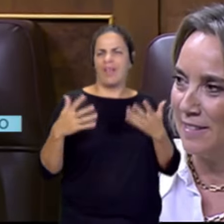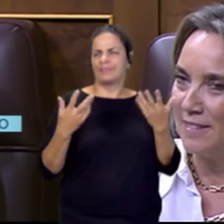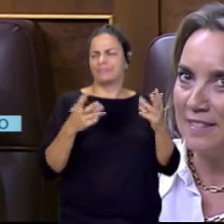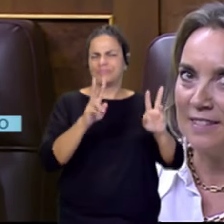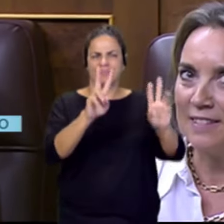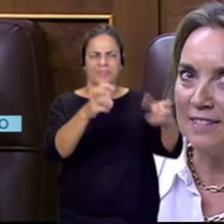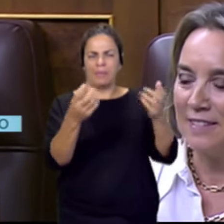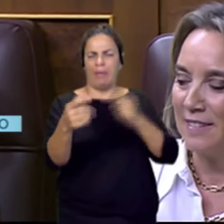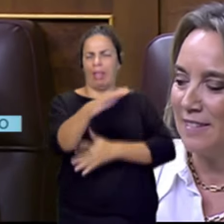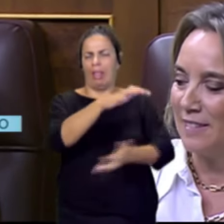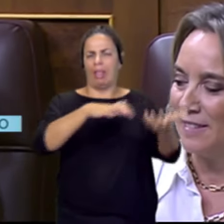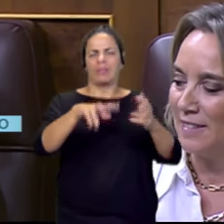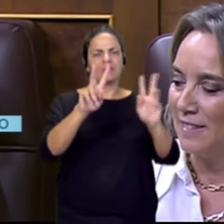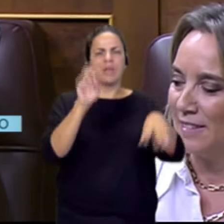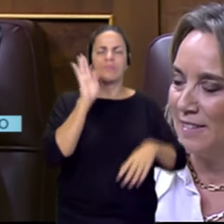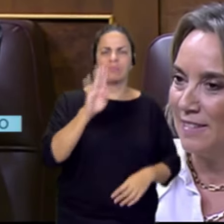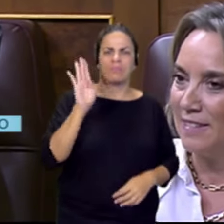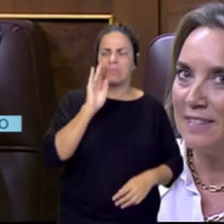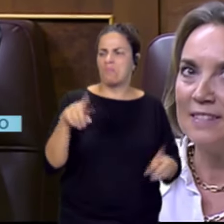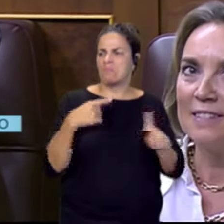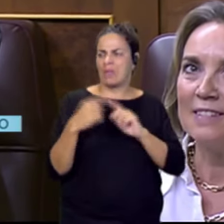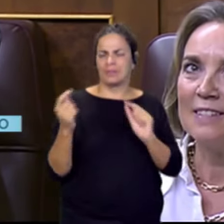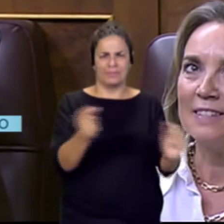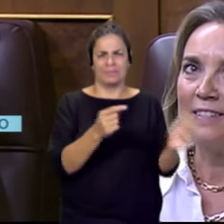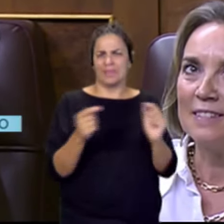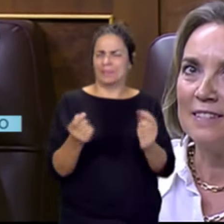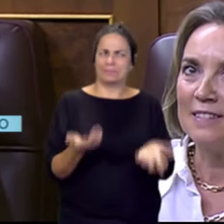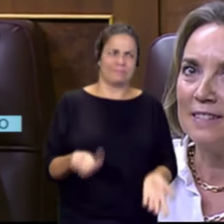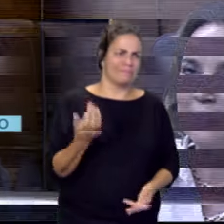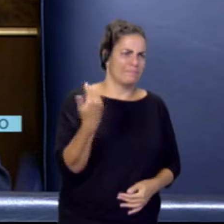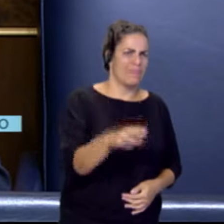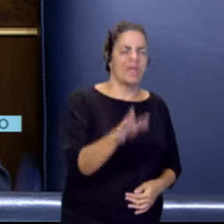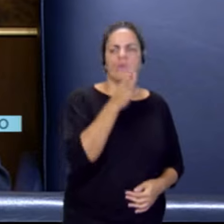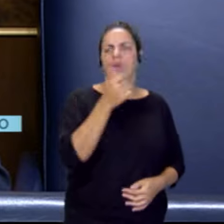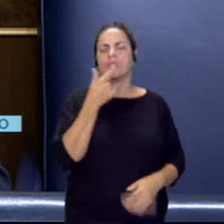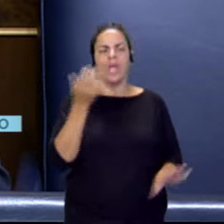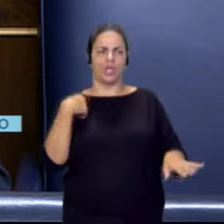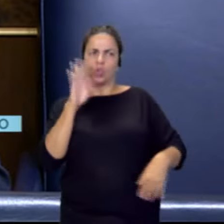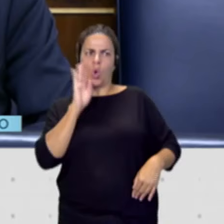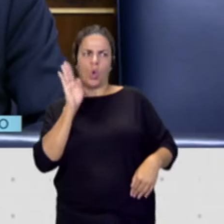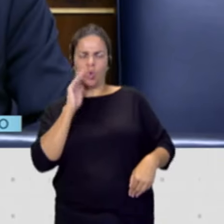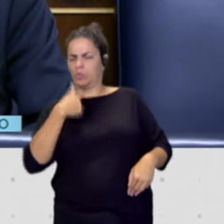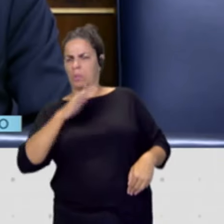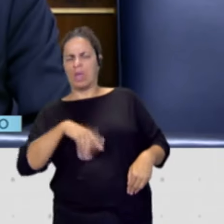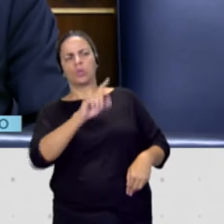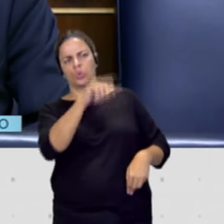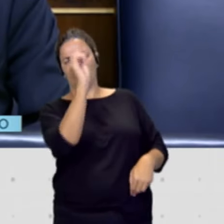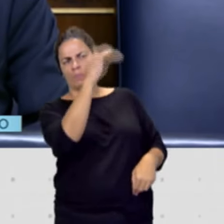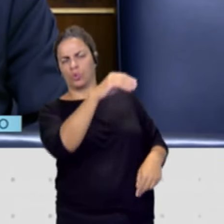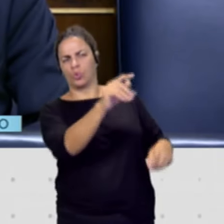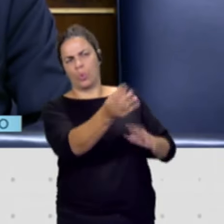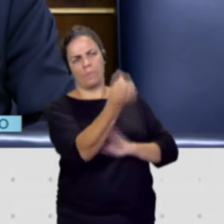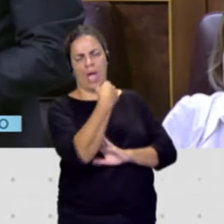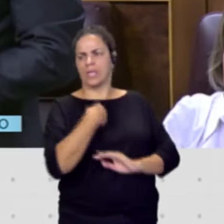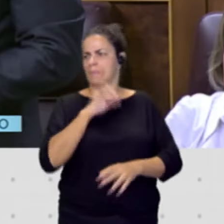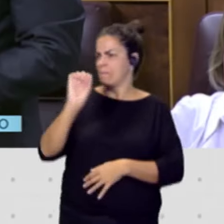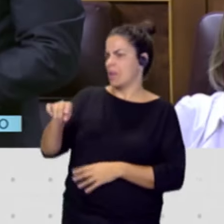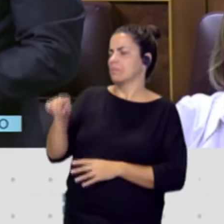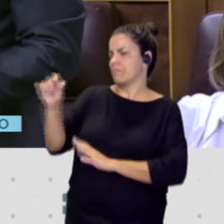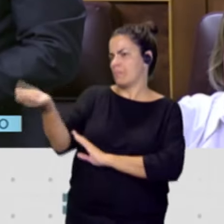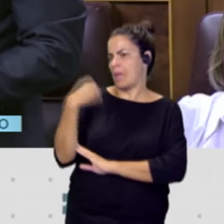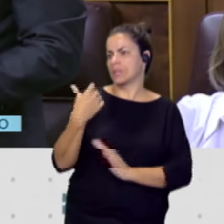además con el peor debate posible, que es el que yo no soy tan corrupto como tú, ¿no? No, mí, o el y tú más, ¿no? Sí, claro, claro.